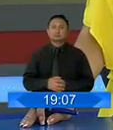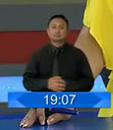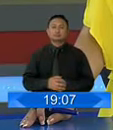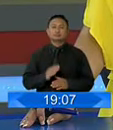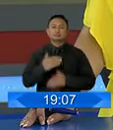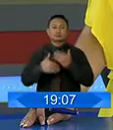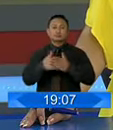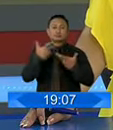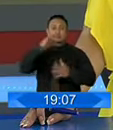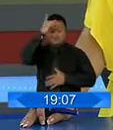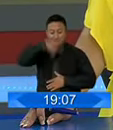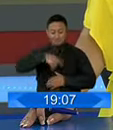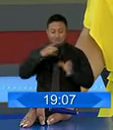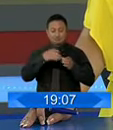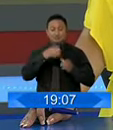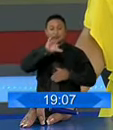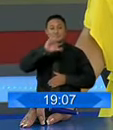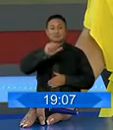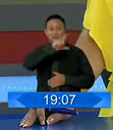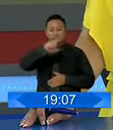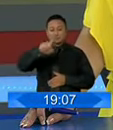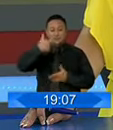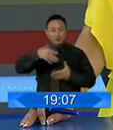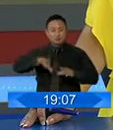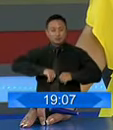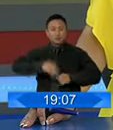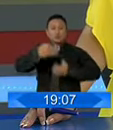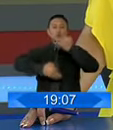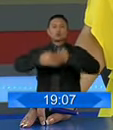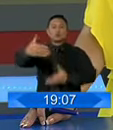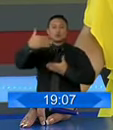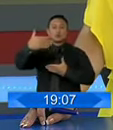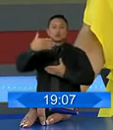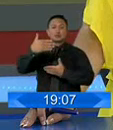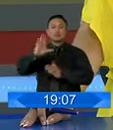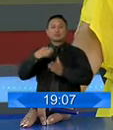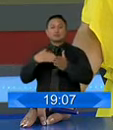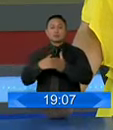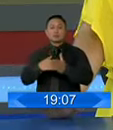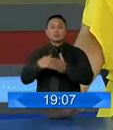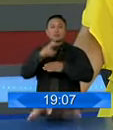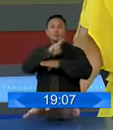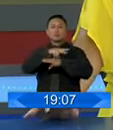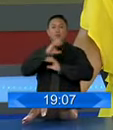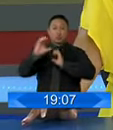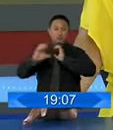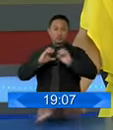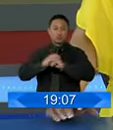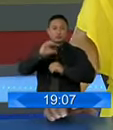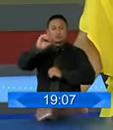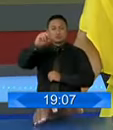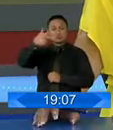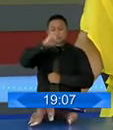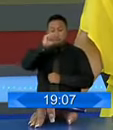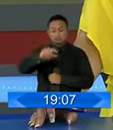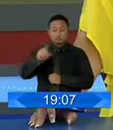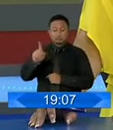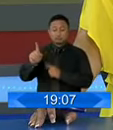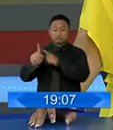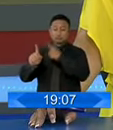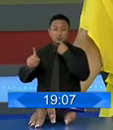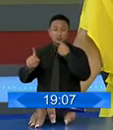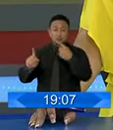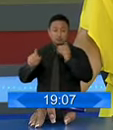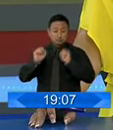Tras la decisión del CALDI de dar paso al juicio político en contra de Carlos Ochoa, superintendente de comunicación, él mencionó que está dispuesto a comparecer